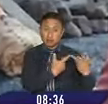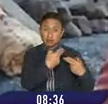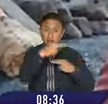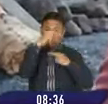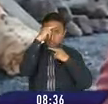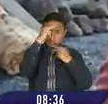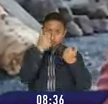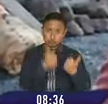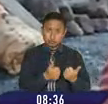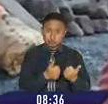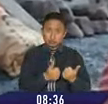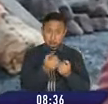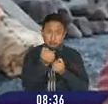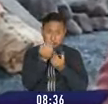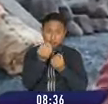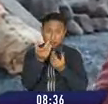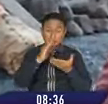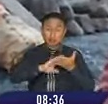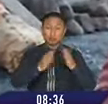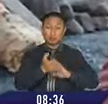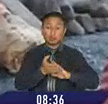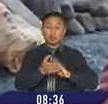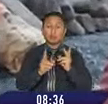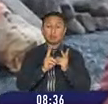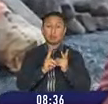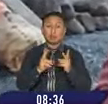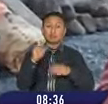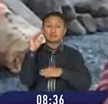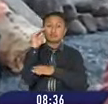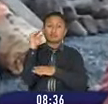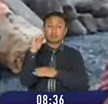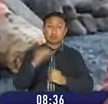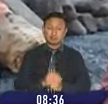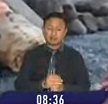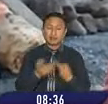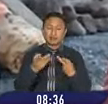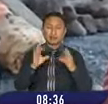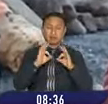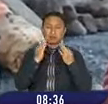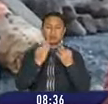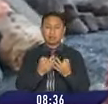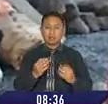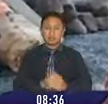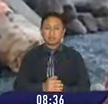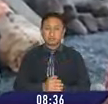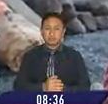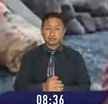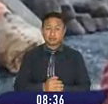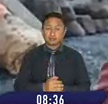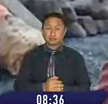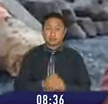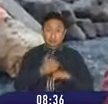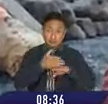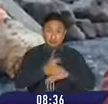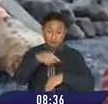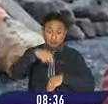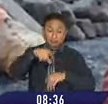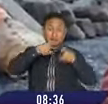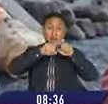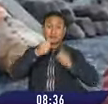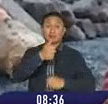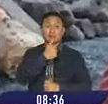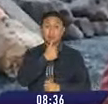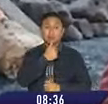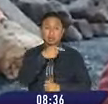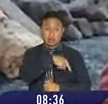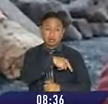noticias para darles a conocer a la comunidad, a los vecinos de San Roque y también a la familia, pues en los próximos minutos una empresa privada se